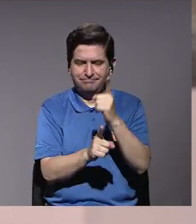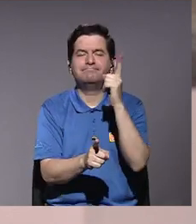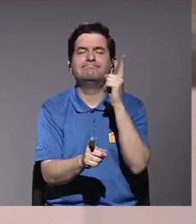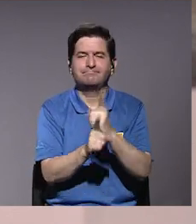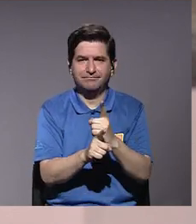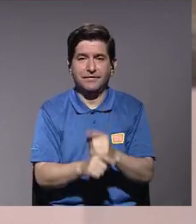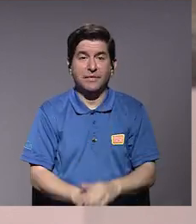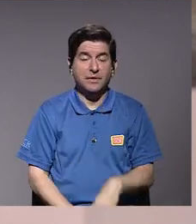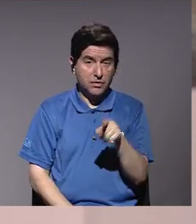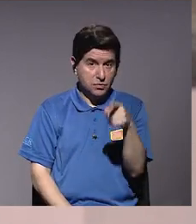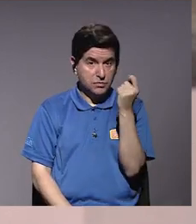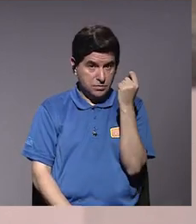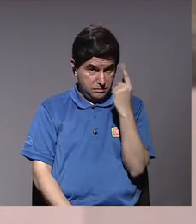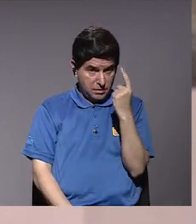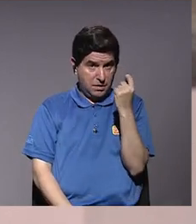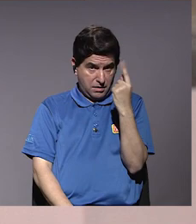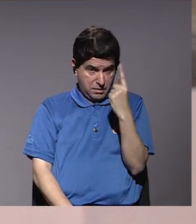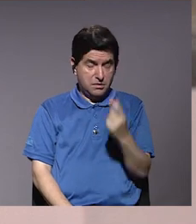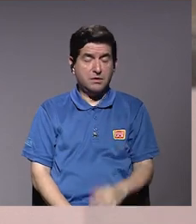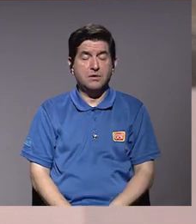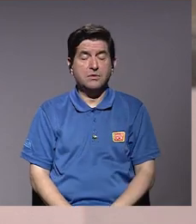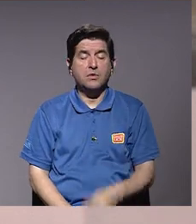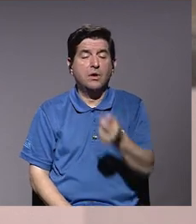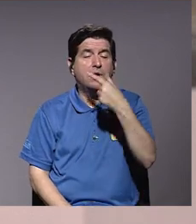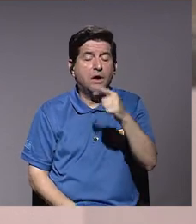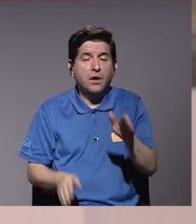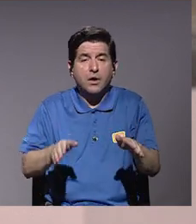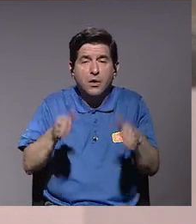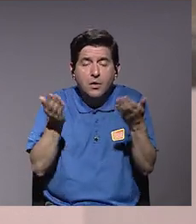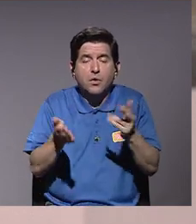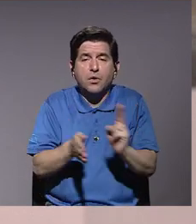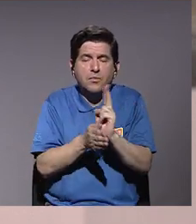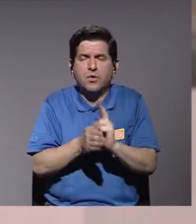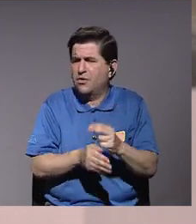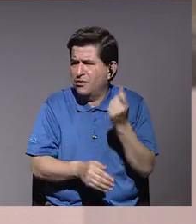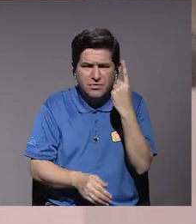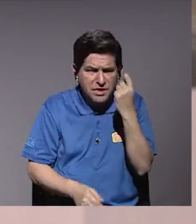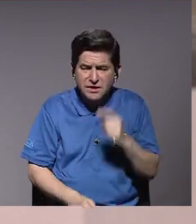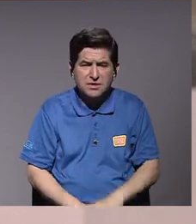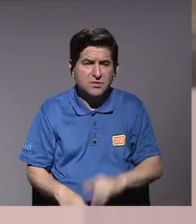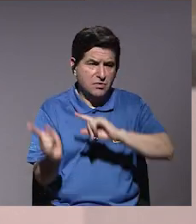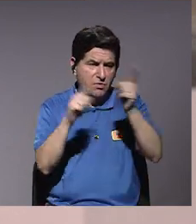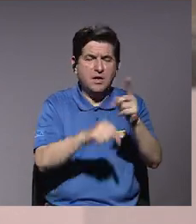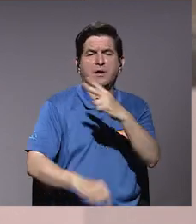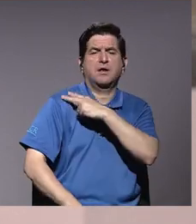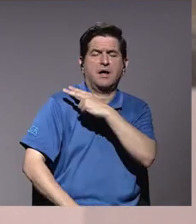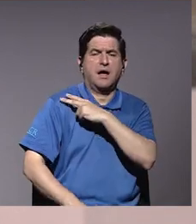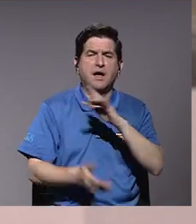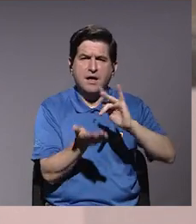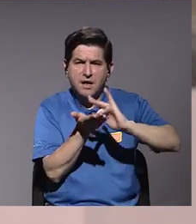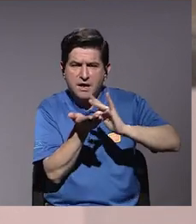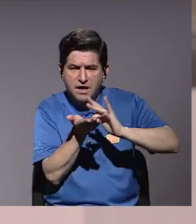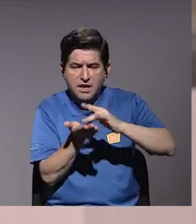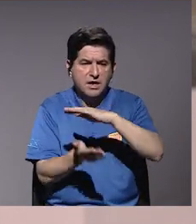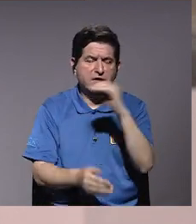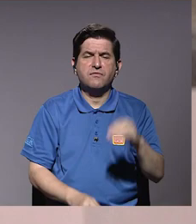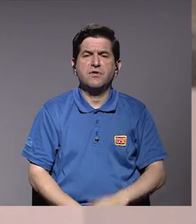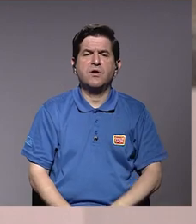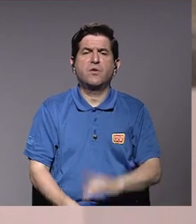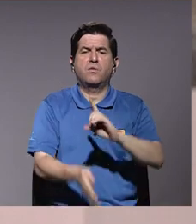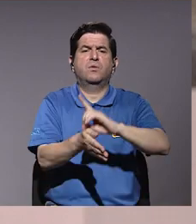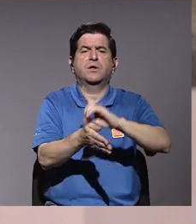¿Cómo usar los medicamentos? Exactamente. Y si usted no entendió que cómo tomarlos, bueno, puede ir donde el jefe de farmacia o puede ir donde el médico a preguntar.